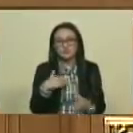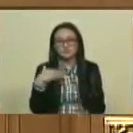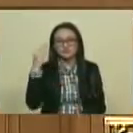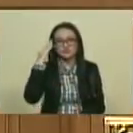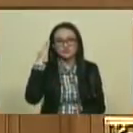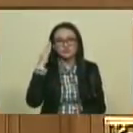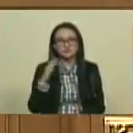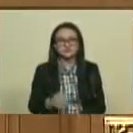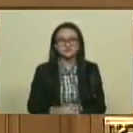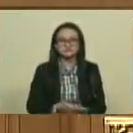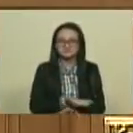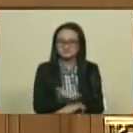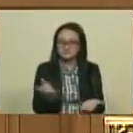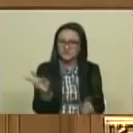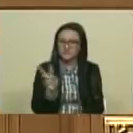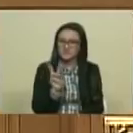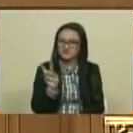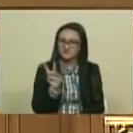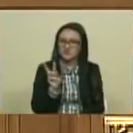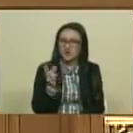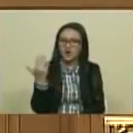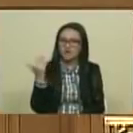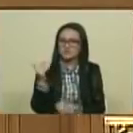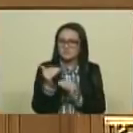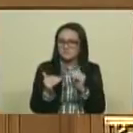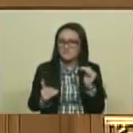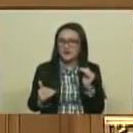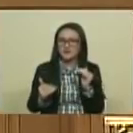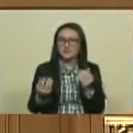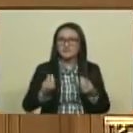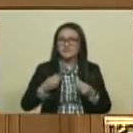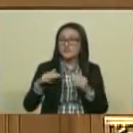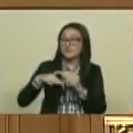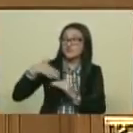venezolanos y venezolanas que en una minoría viviendo fuera